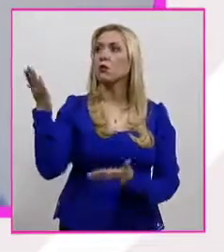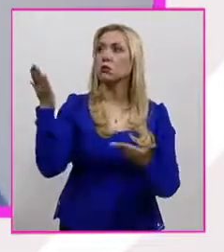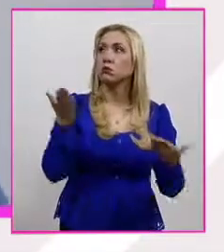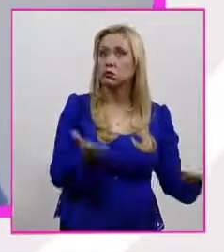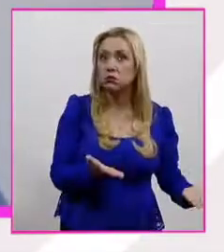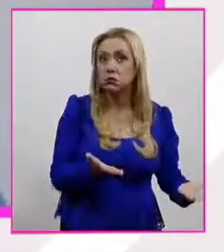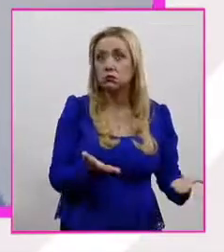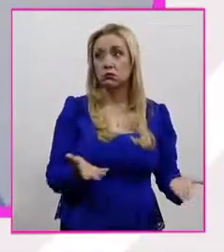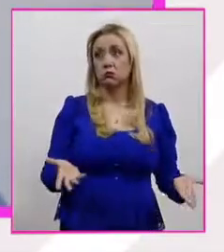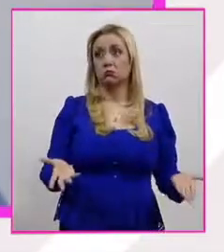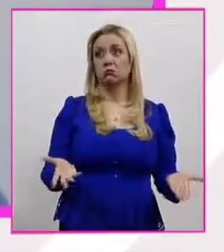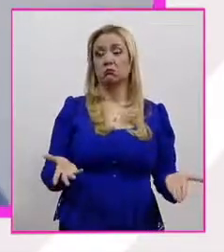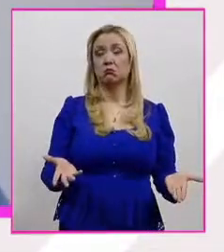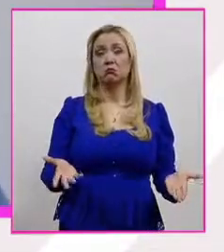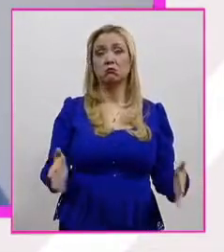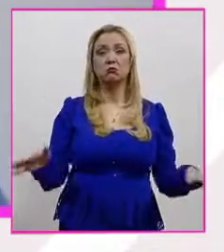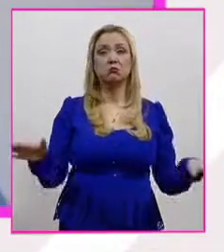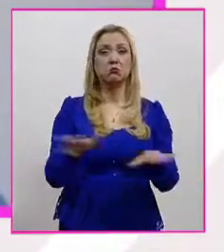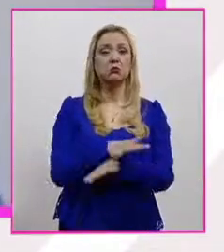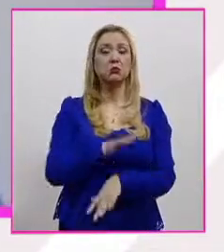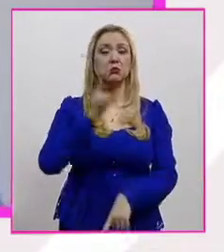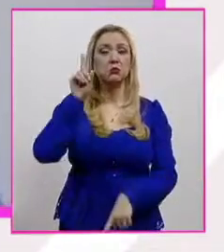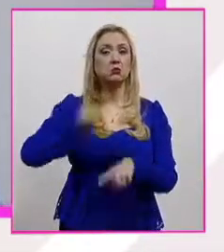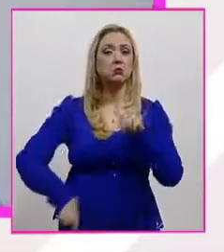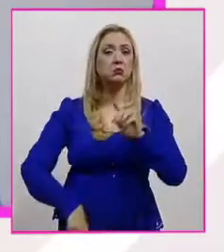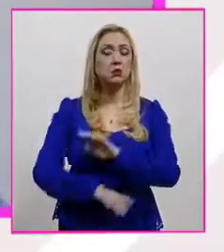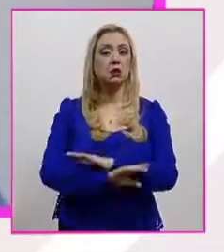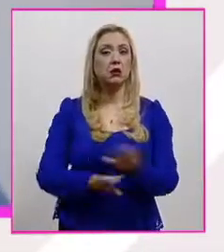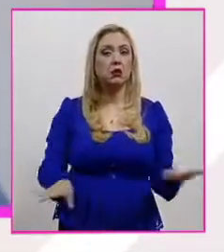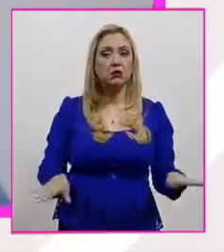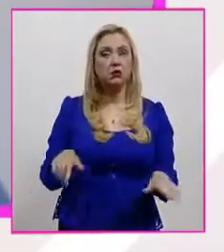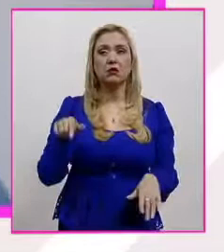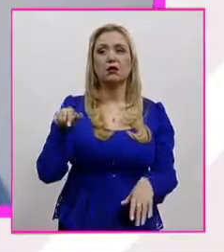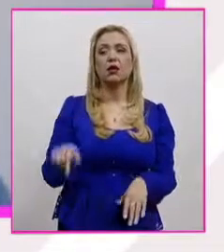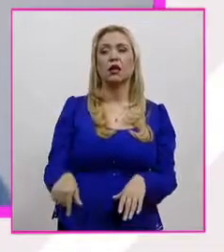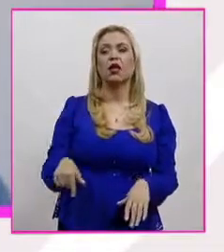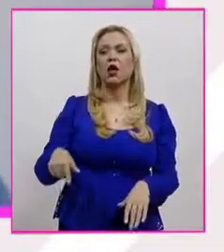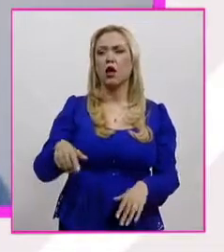la Escuela es Nuestra se ha tratado